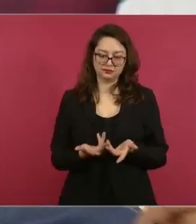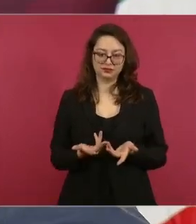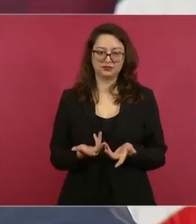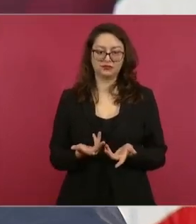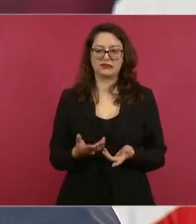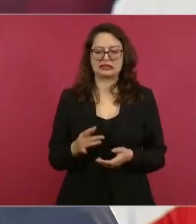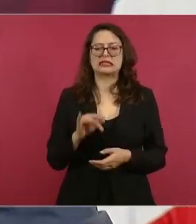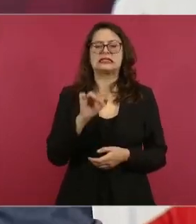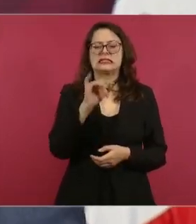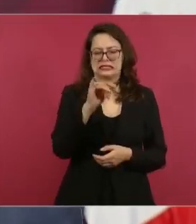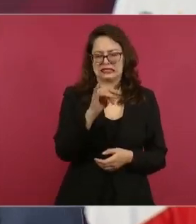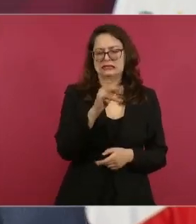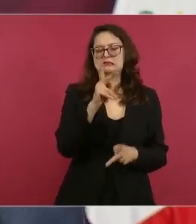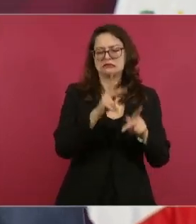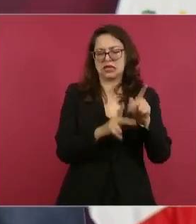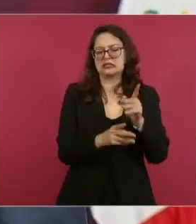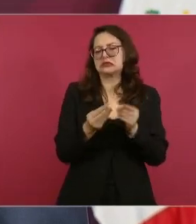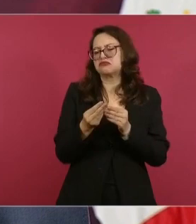repartían, ¿no?,